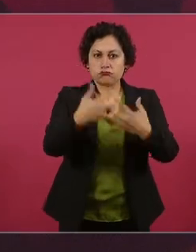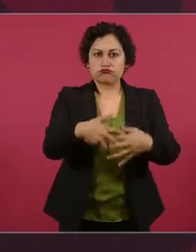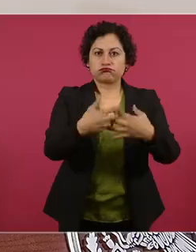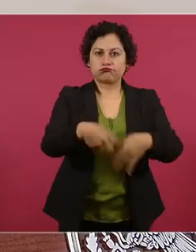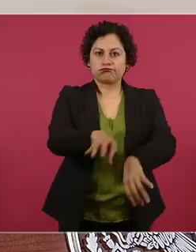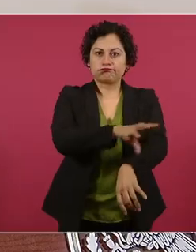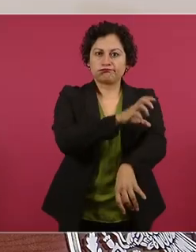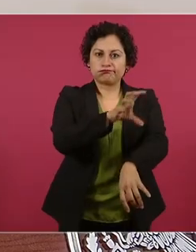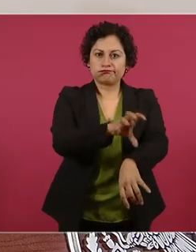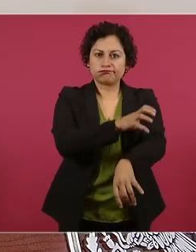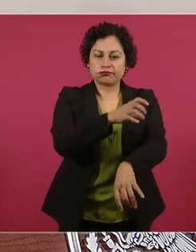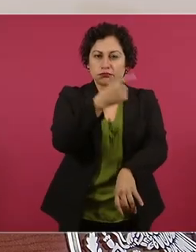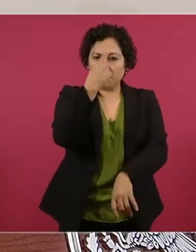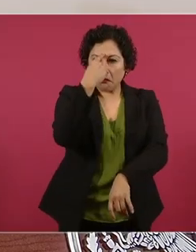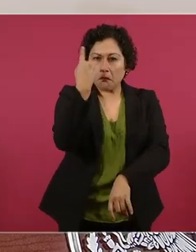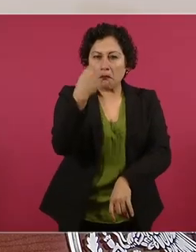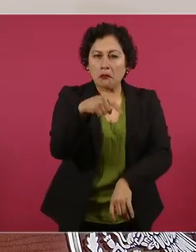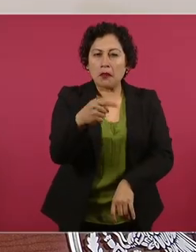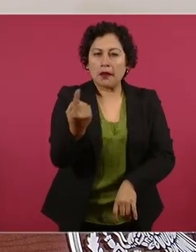Para medrar.